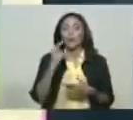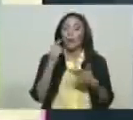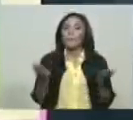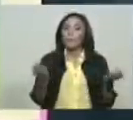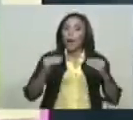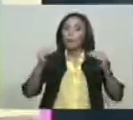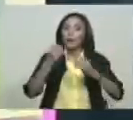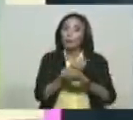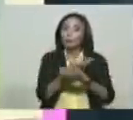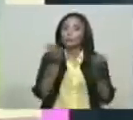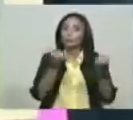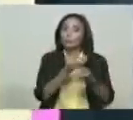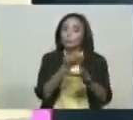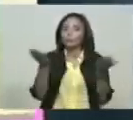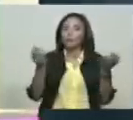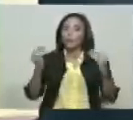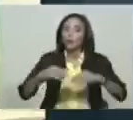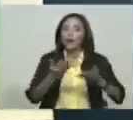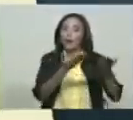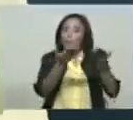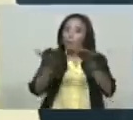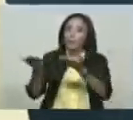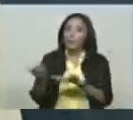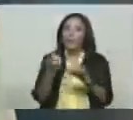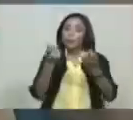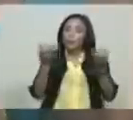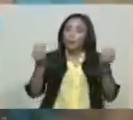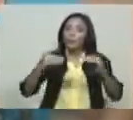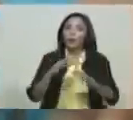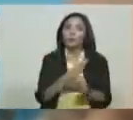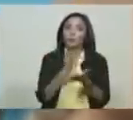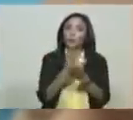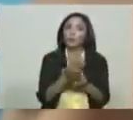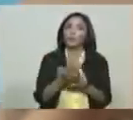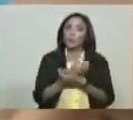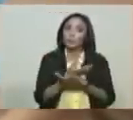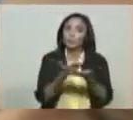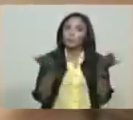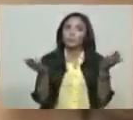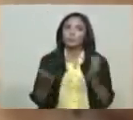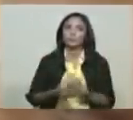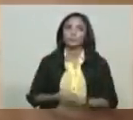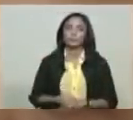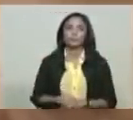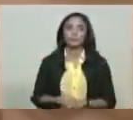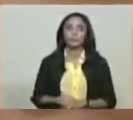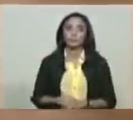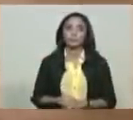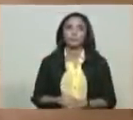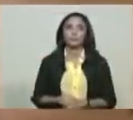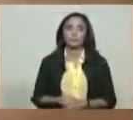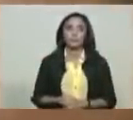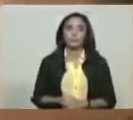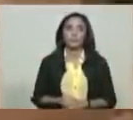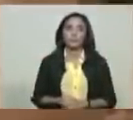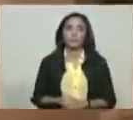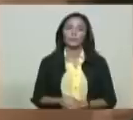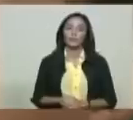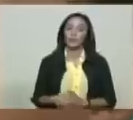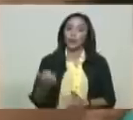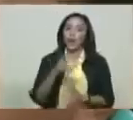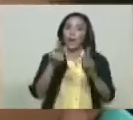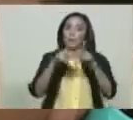la distribución, camarada. Siempre he insistido en eso. Profundizar la distribución. Gustavo Villapol,